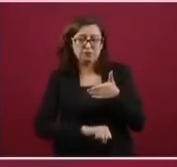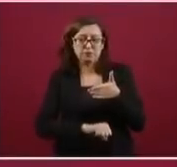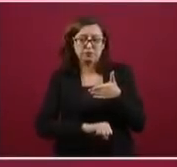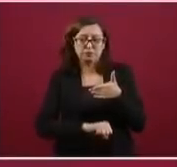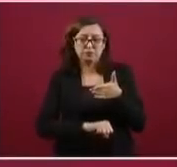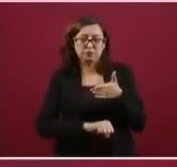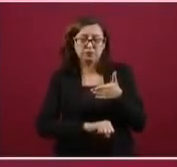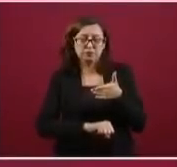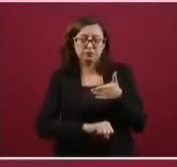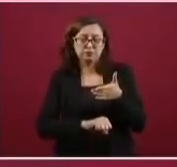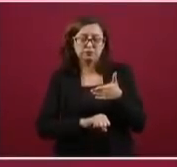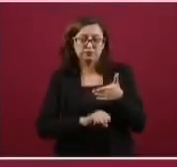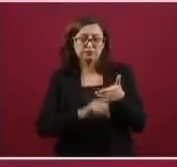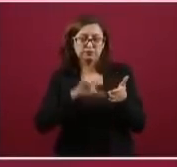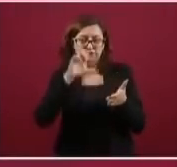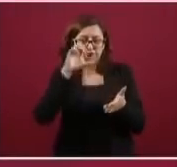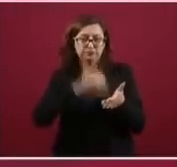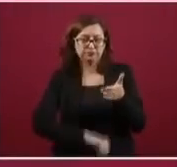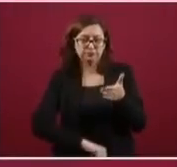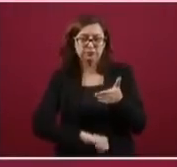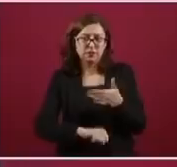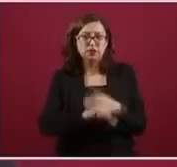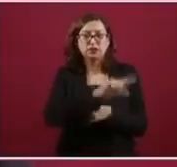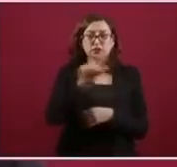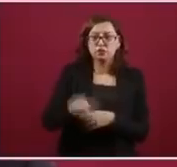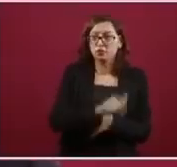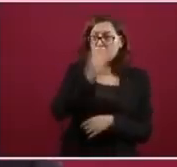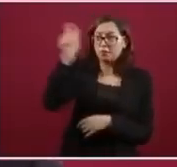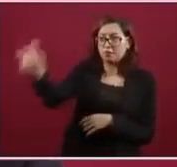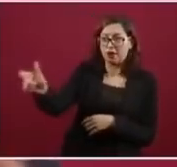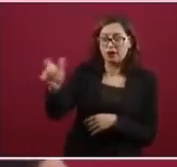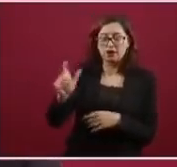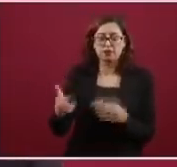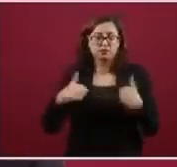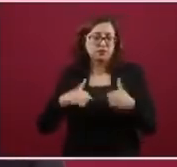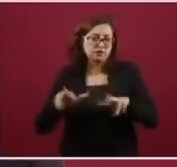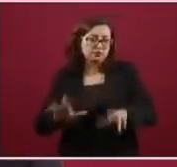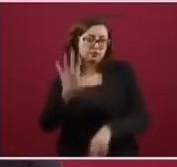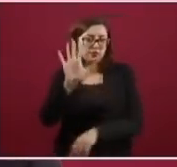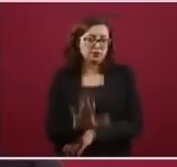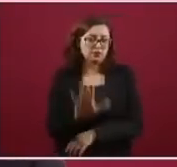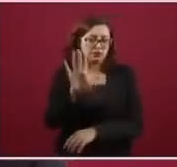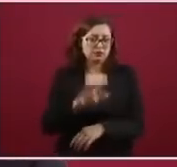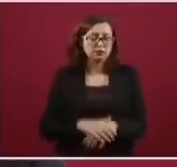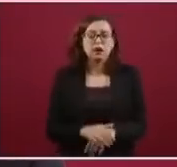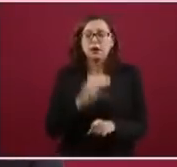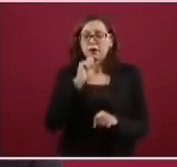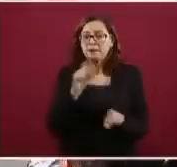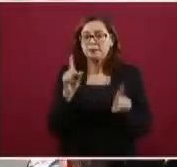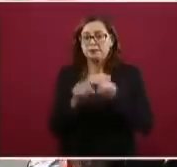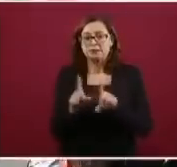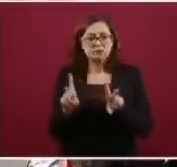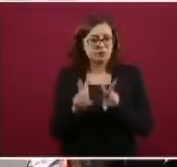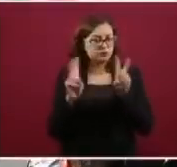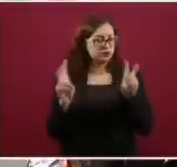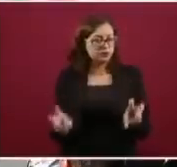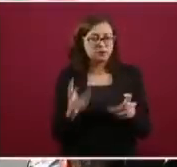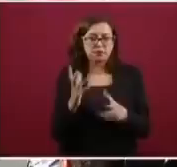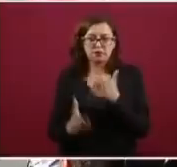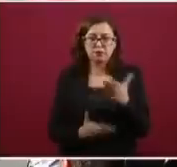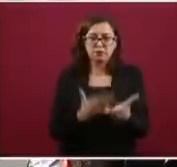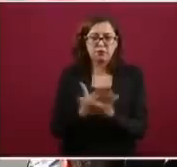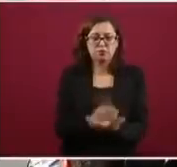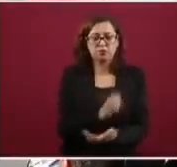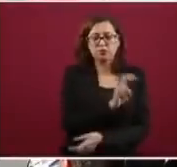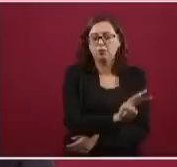por las empresas que lo pagan la cuenta de ustedes bueno lo mismo se está proponiendo con el caso de las plataformas digitales